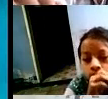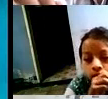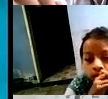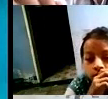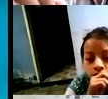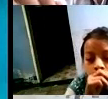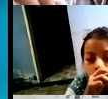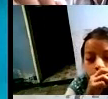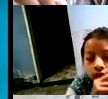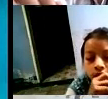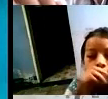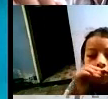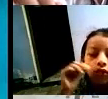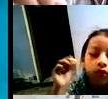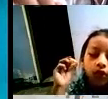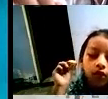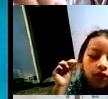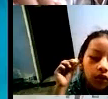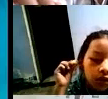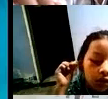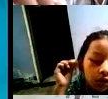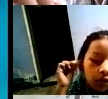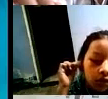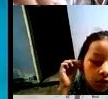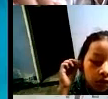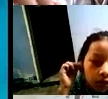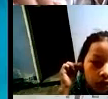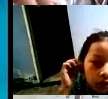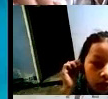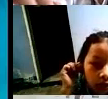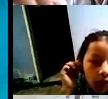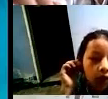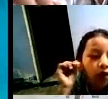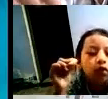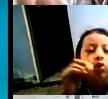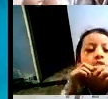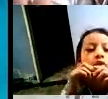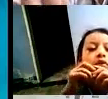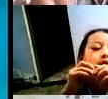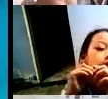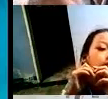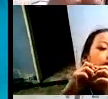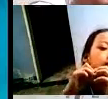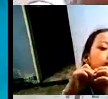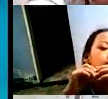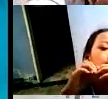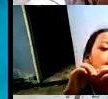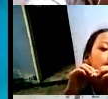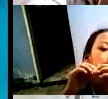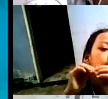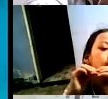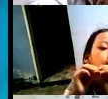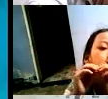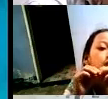les explicaron, las cinco muy contentas de lo que habían logrado, se dirigieron otra vez a la administración